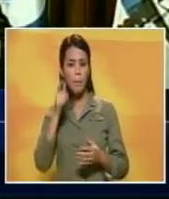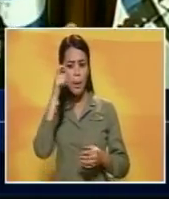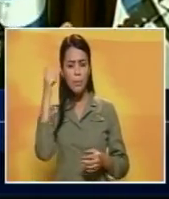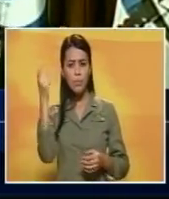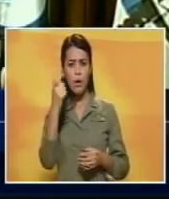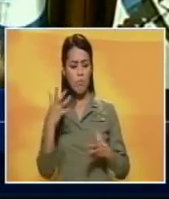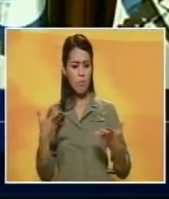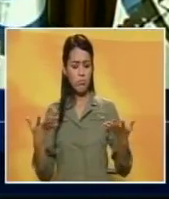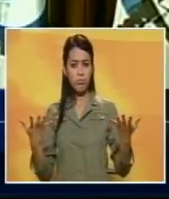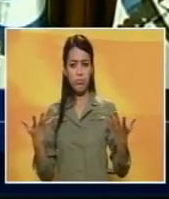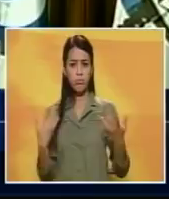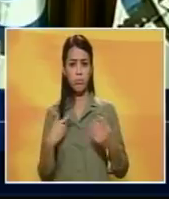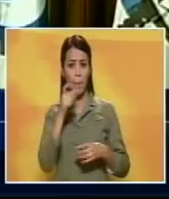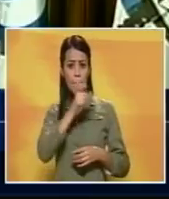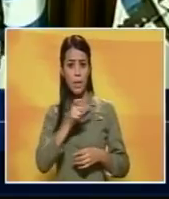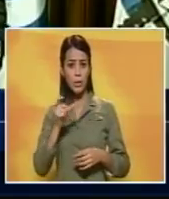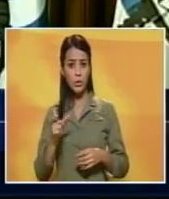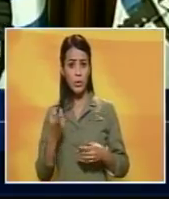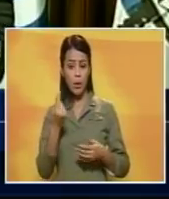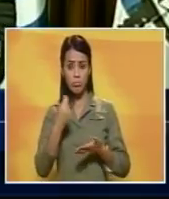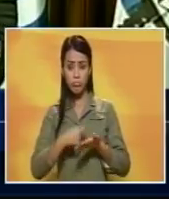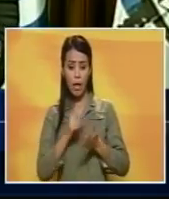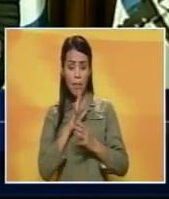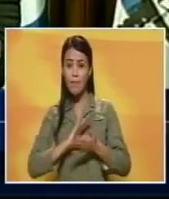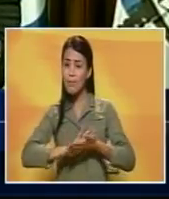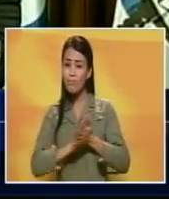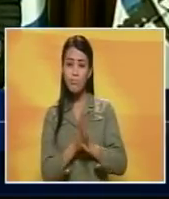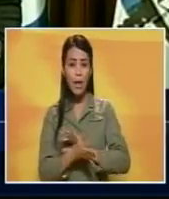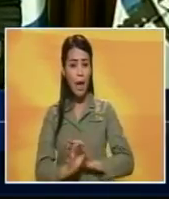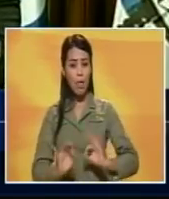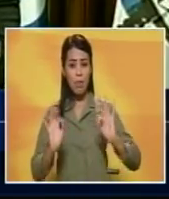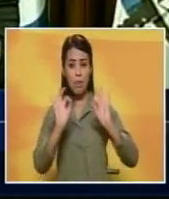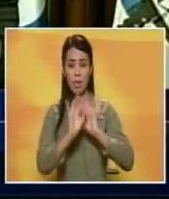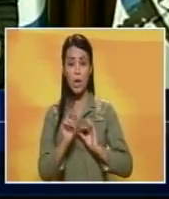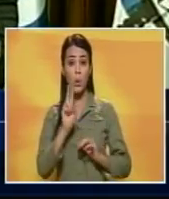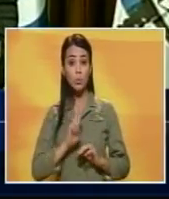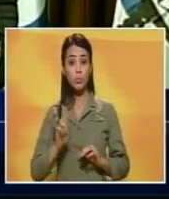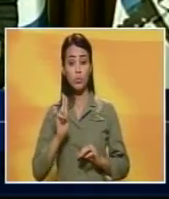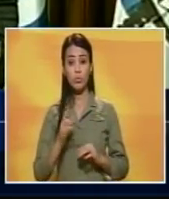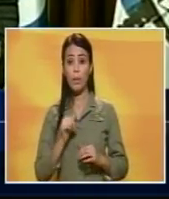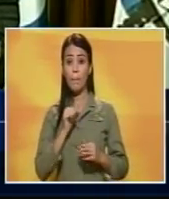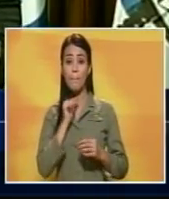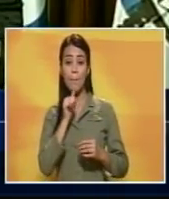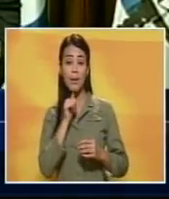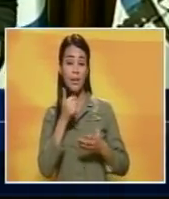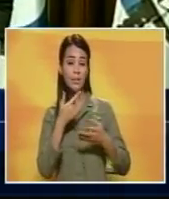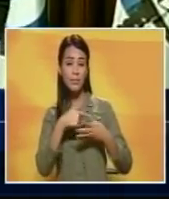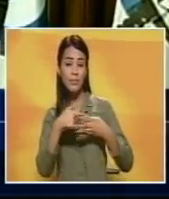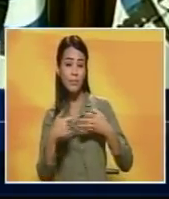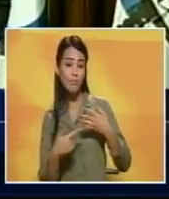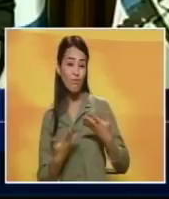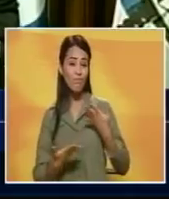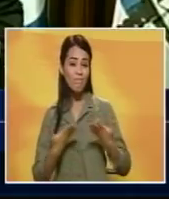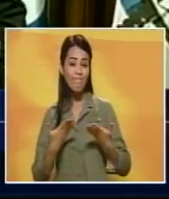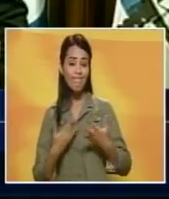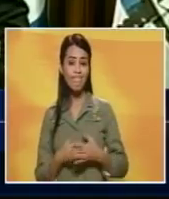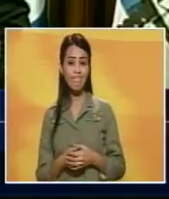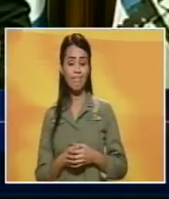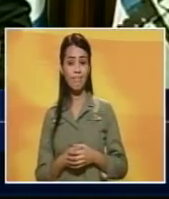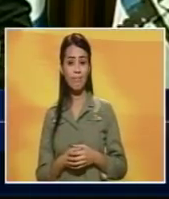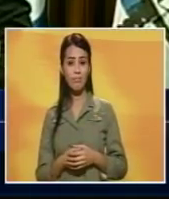a la gente sin este dinero, pero siendo usado de manera irregular ¿verdad?, para el tráfico de los